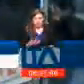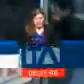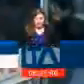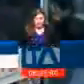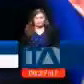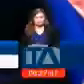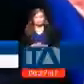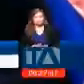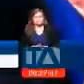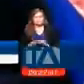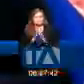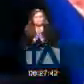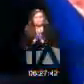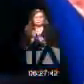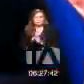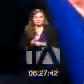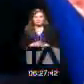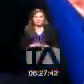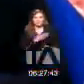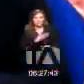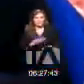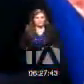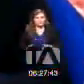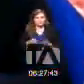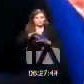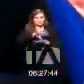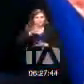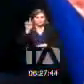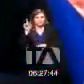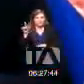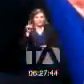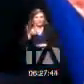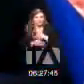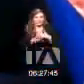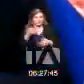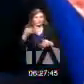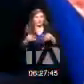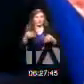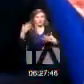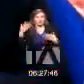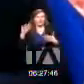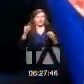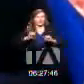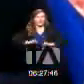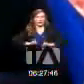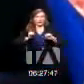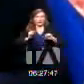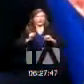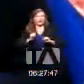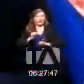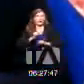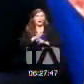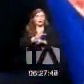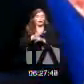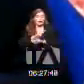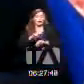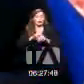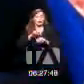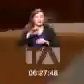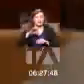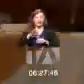Asamblea para que lo haga. Según el presidente de la Asamblea, este proceso de juicio político también podría tocar al Consejo Nacional